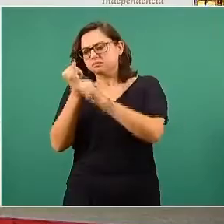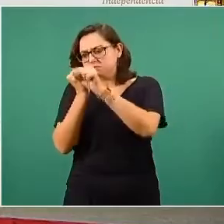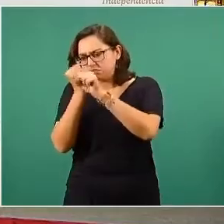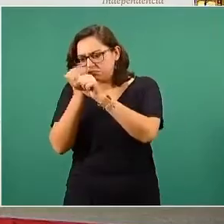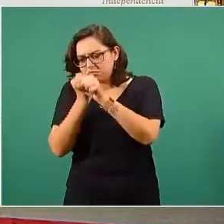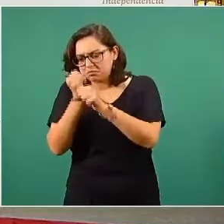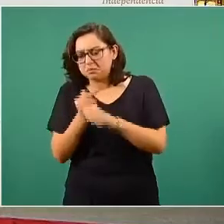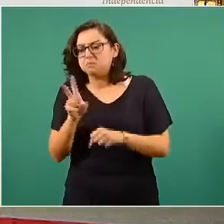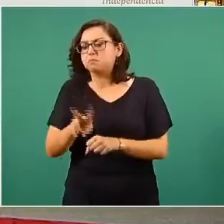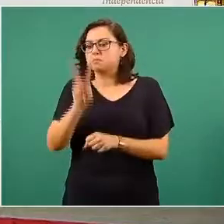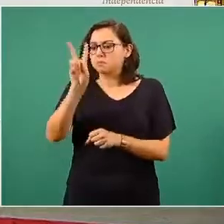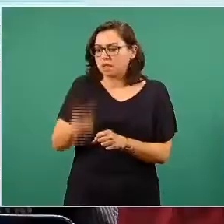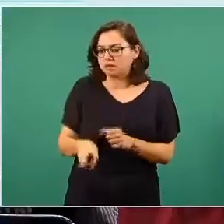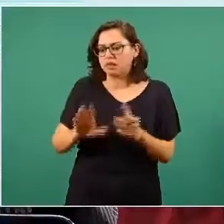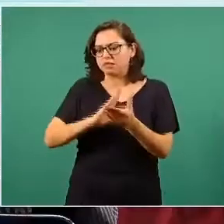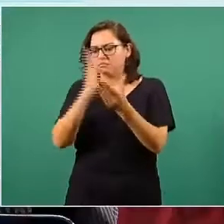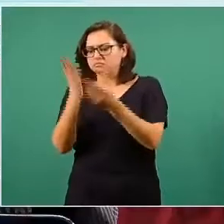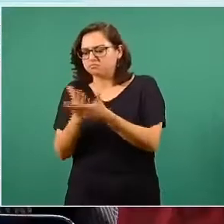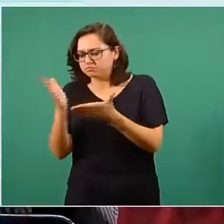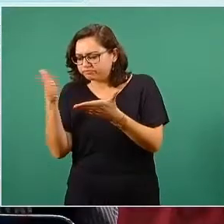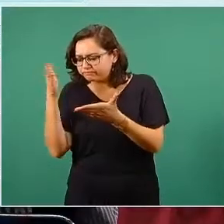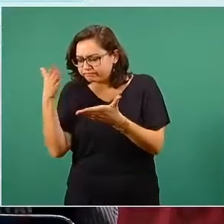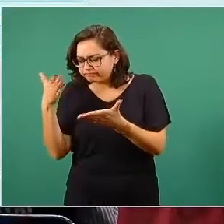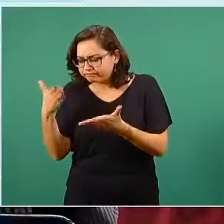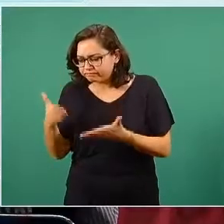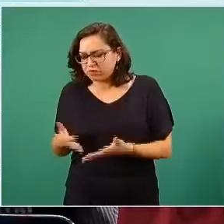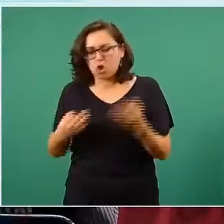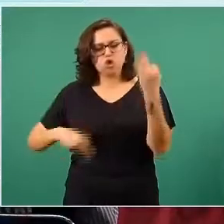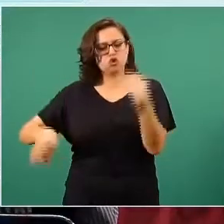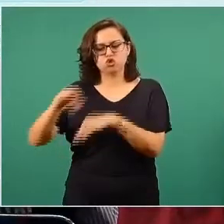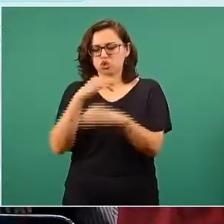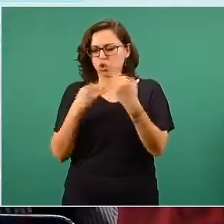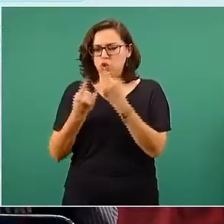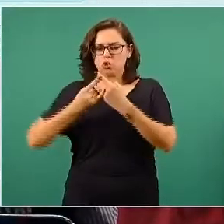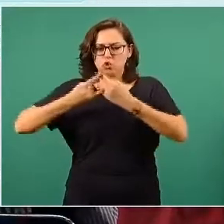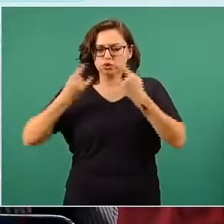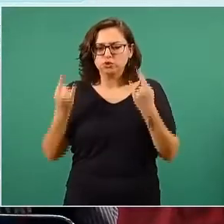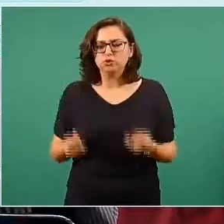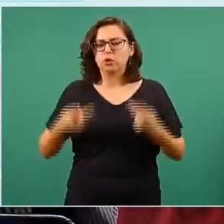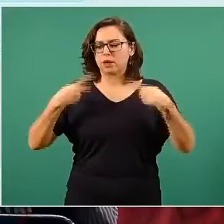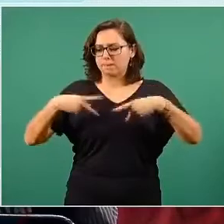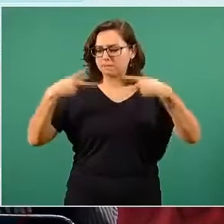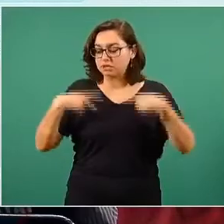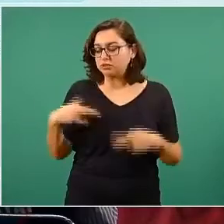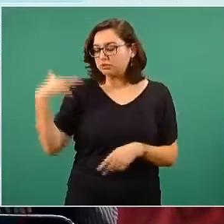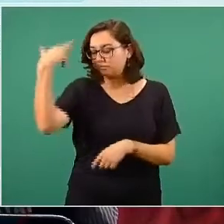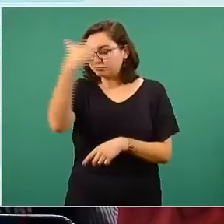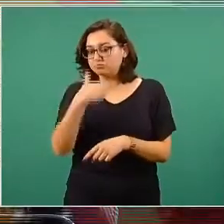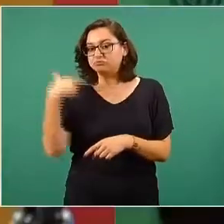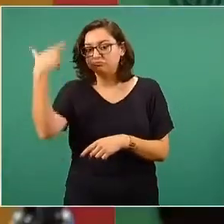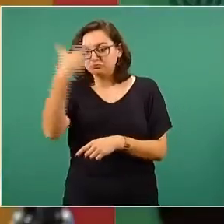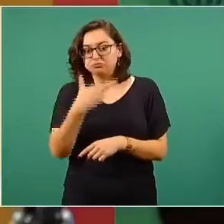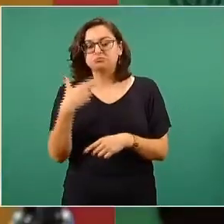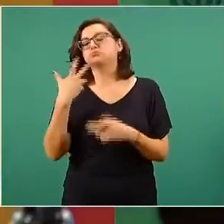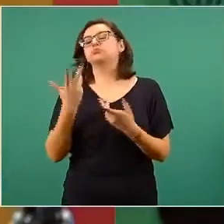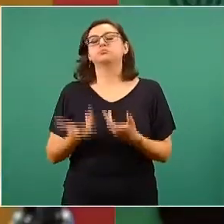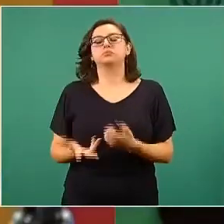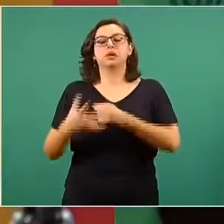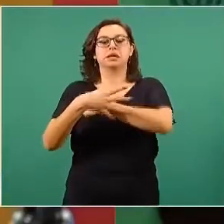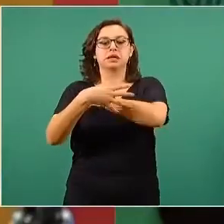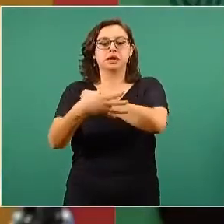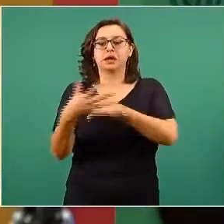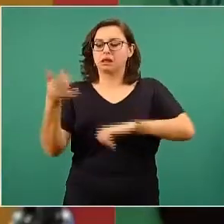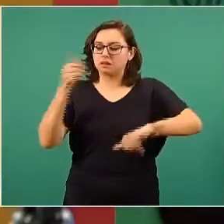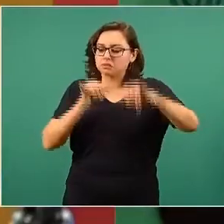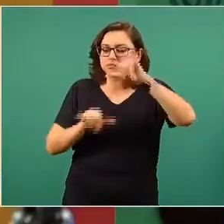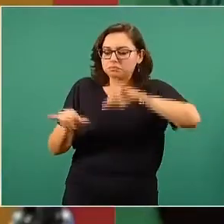los analiza, revisa el expediente, revisa todas las notas clínicas, los estudios que se realicen, ya sea radiológicos o de